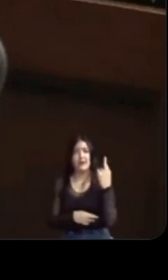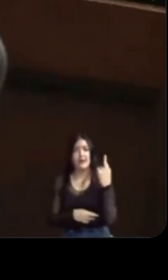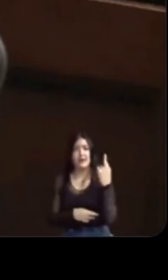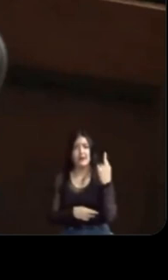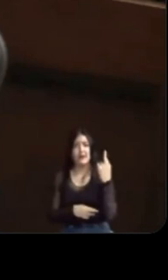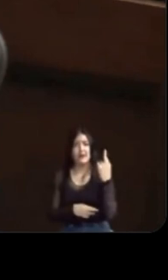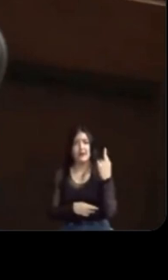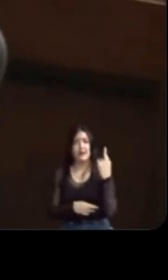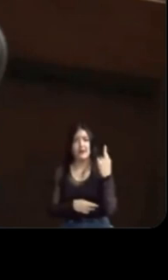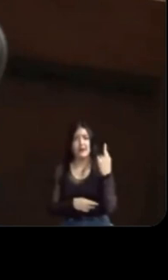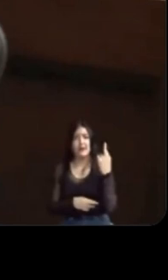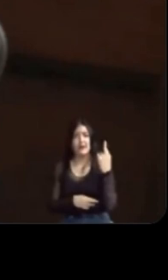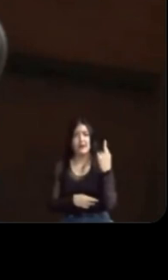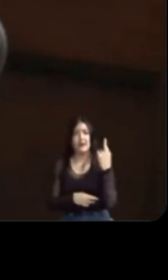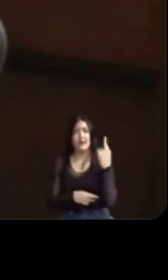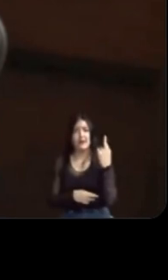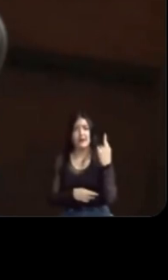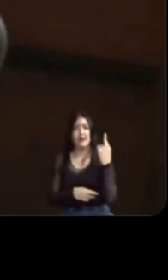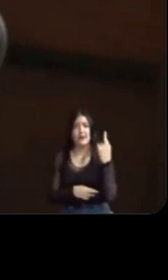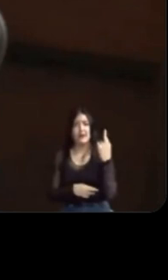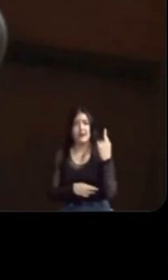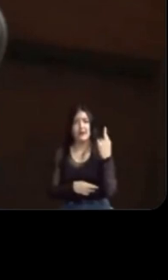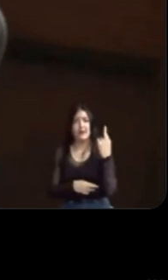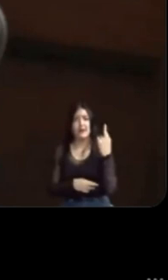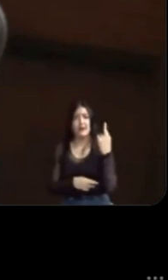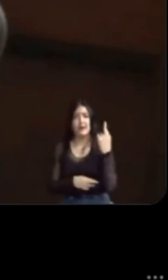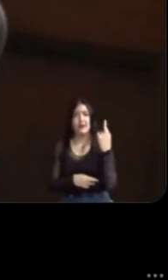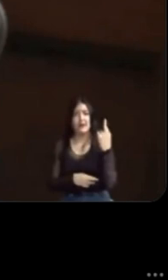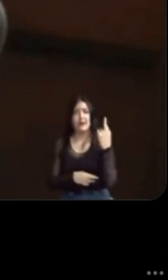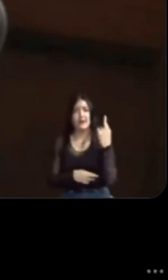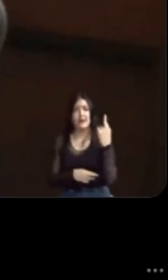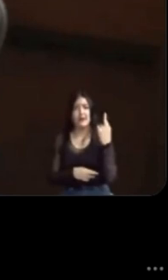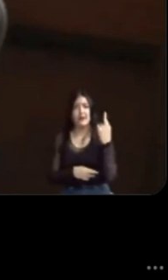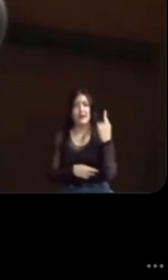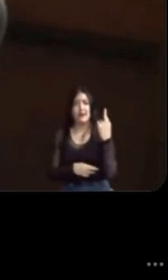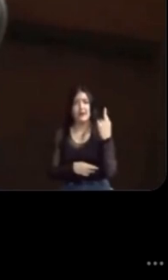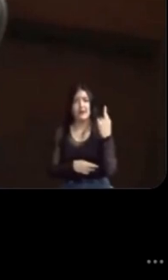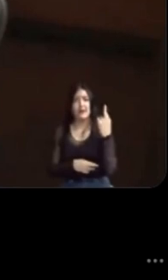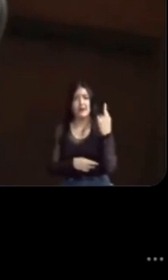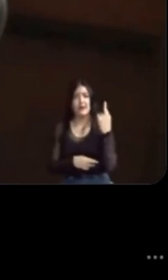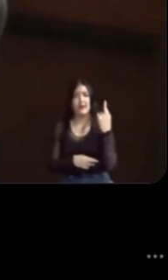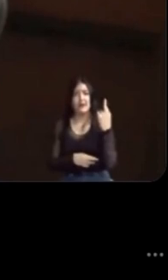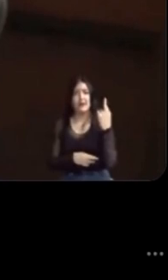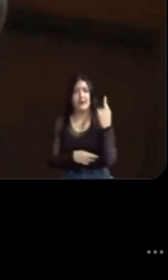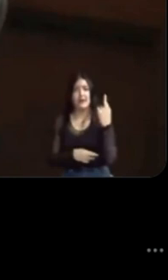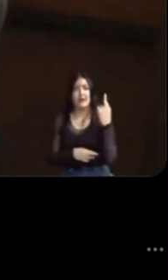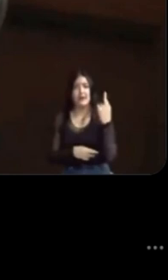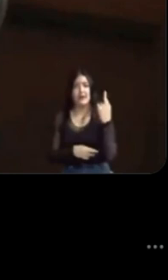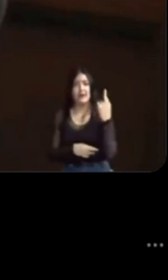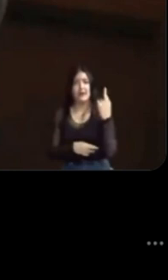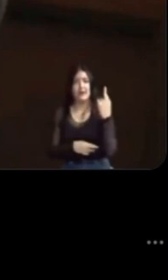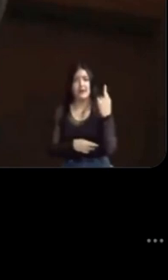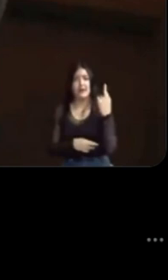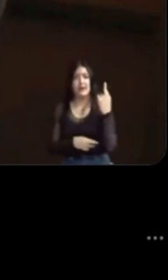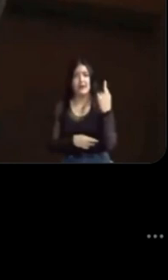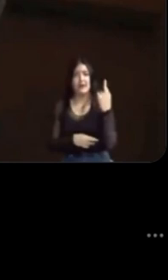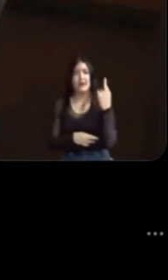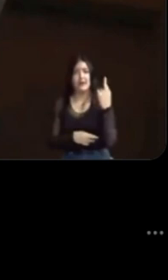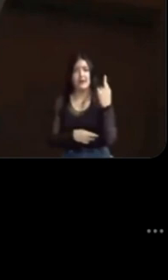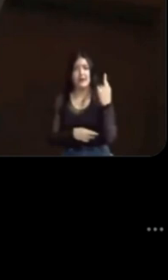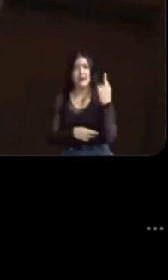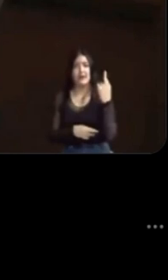dólares. Es la entrada de Colombia al Medio Oriente. Es una economía innovadora de la cual estamos